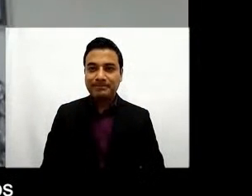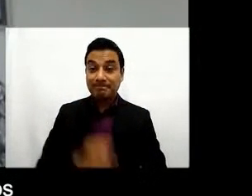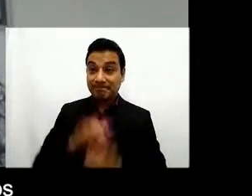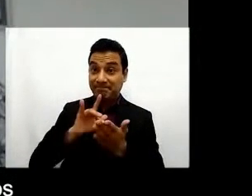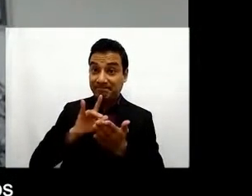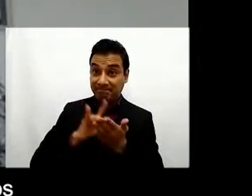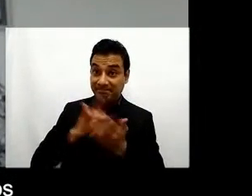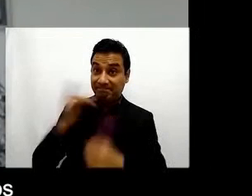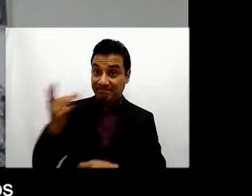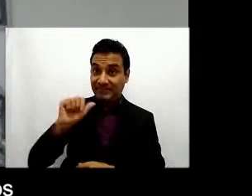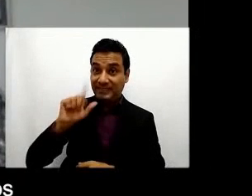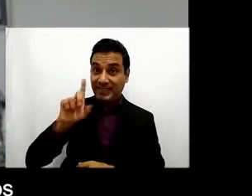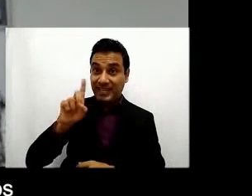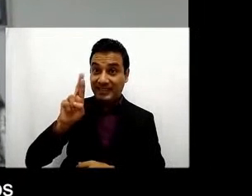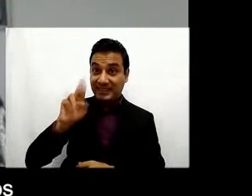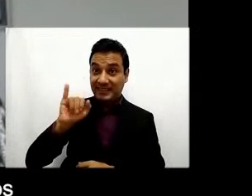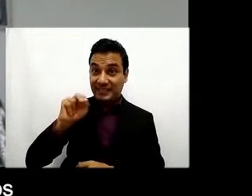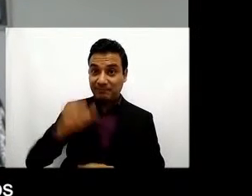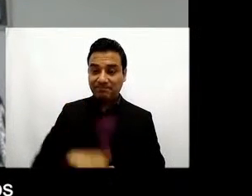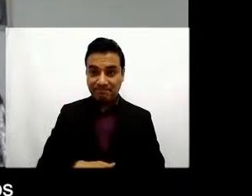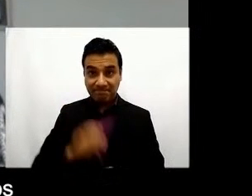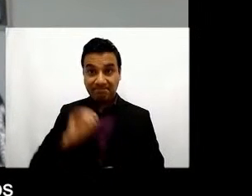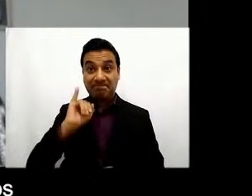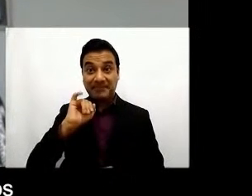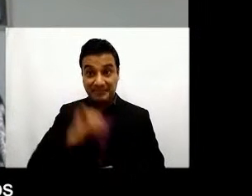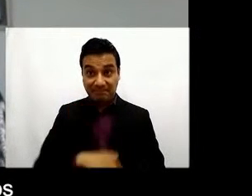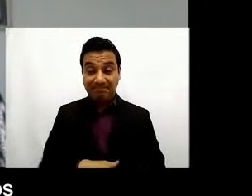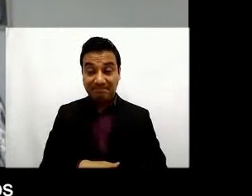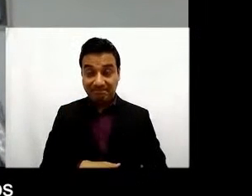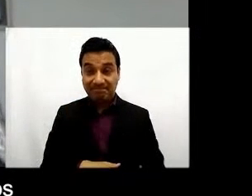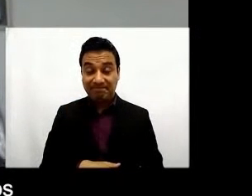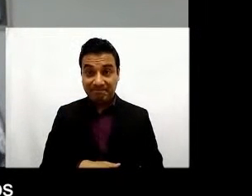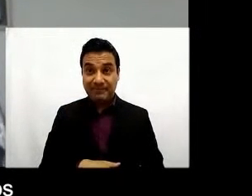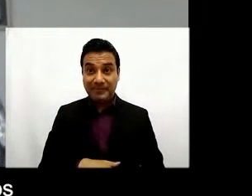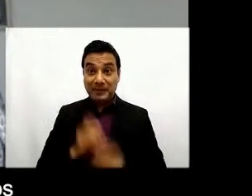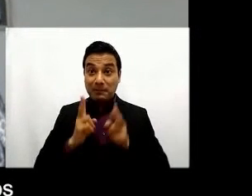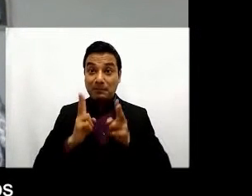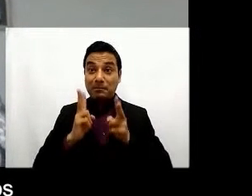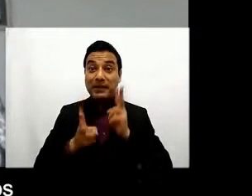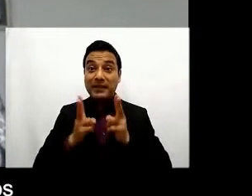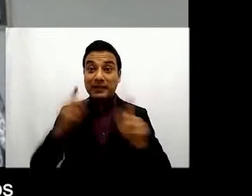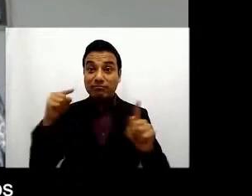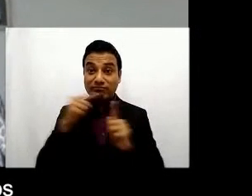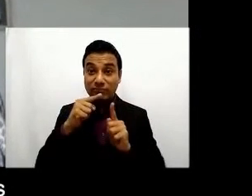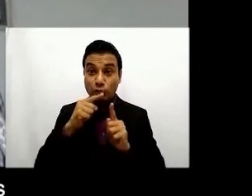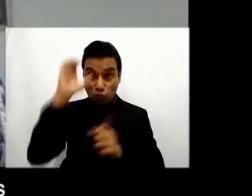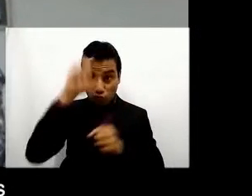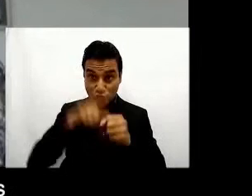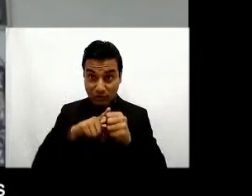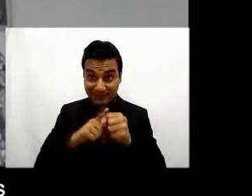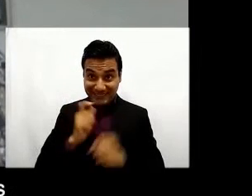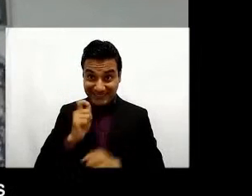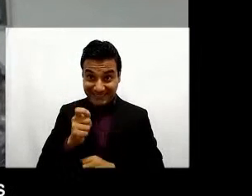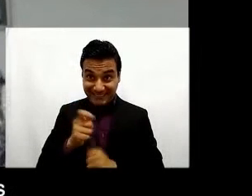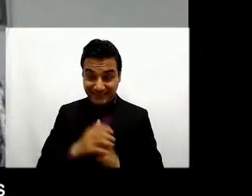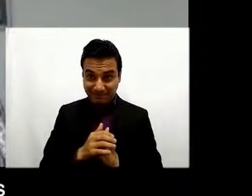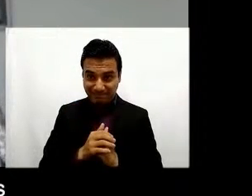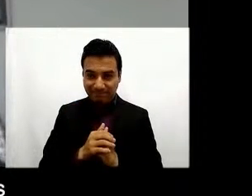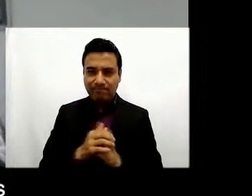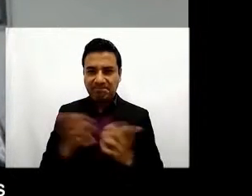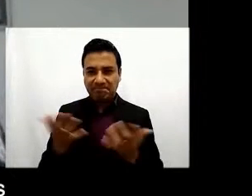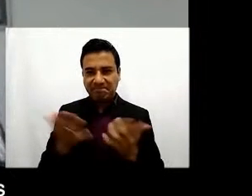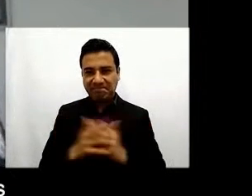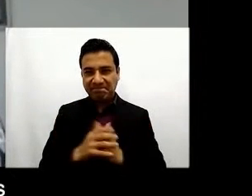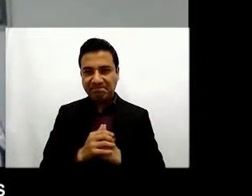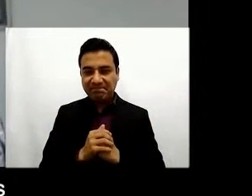Muchas gracias, Adriana. Y bueno, si hablamos un poco de la definición de cultura, que bueno, que está centrada